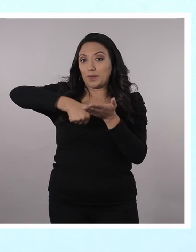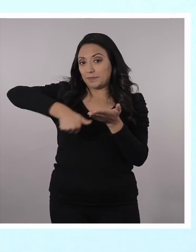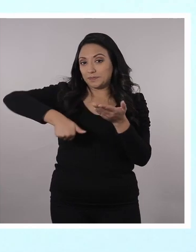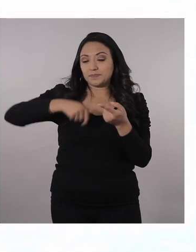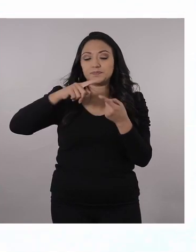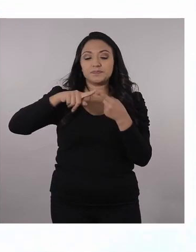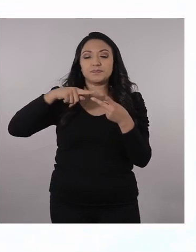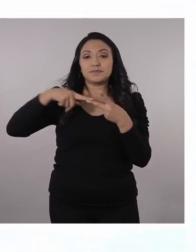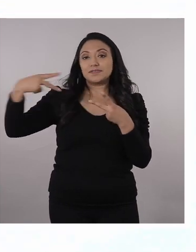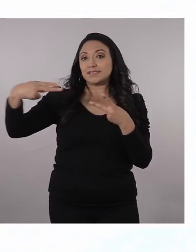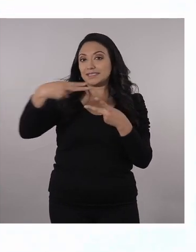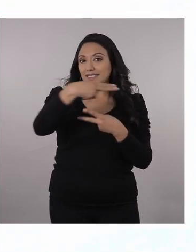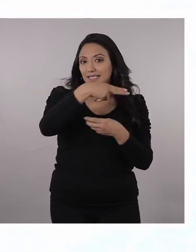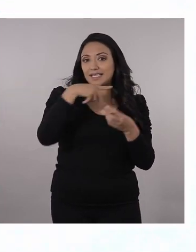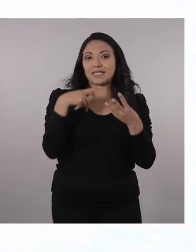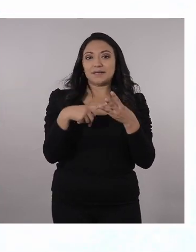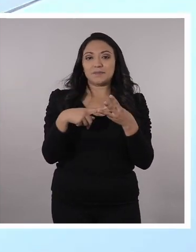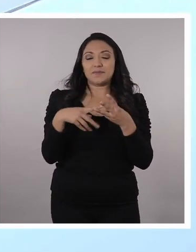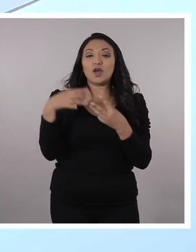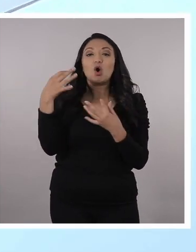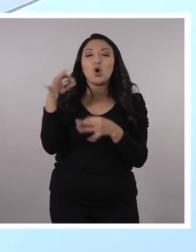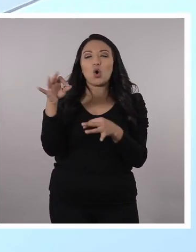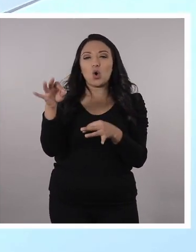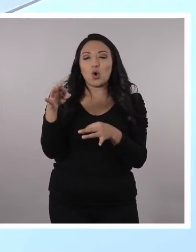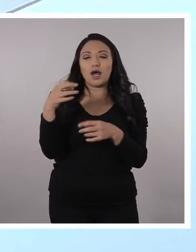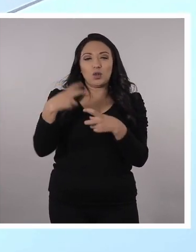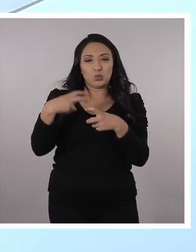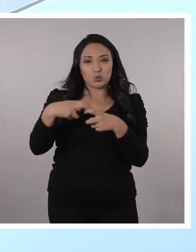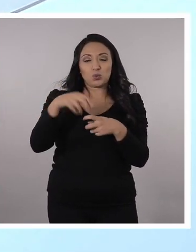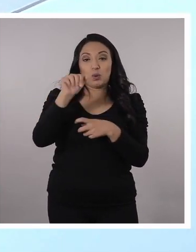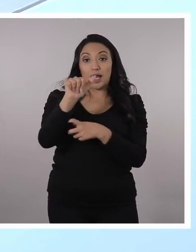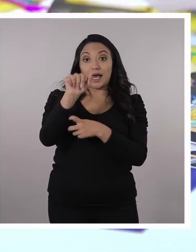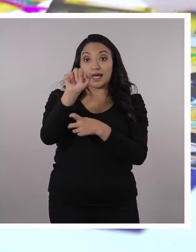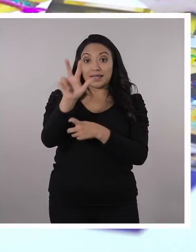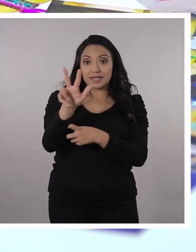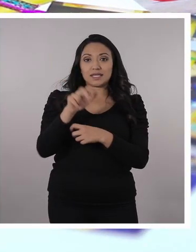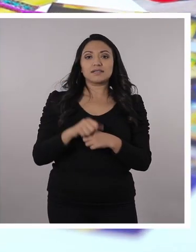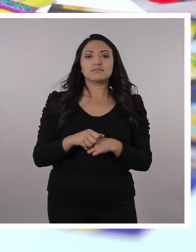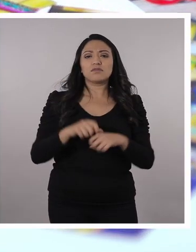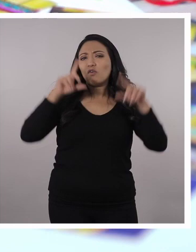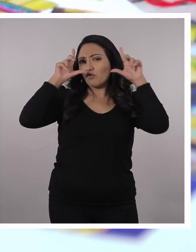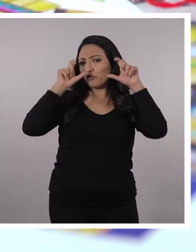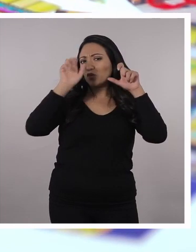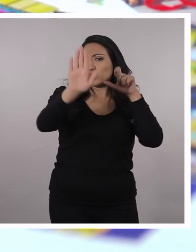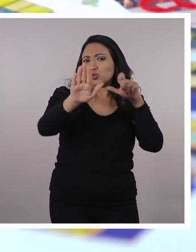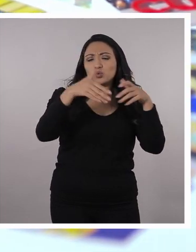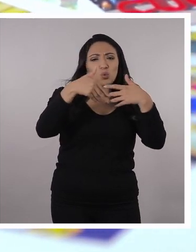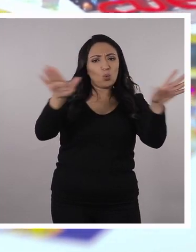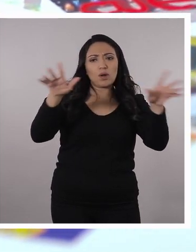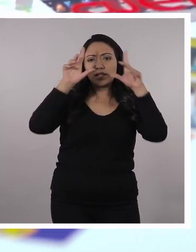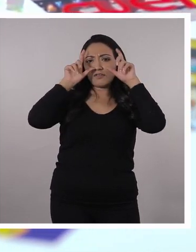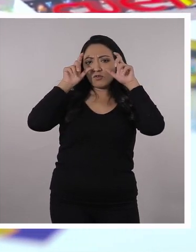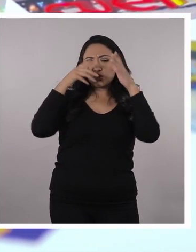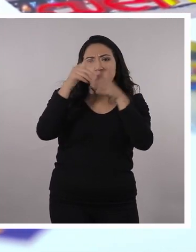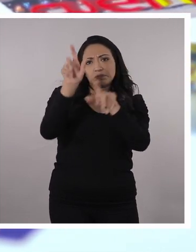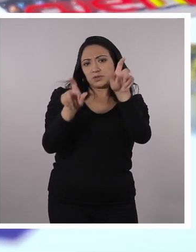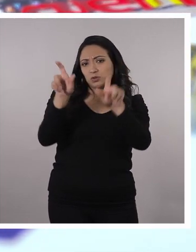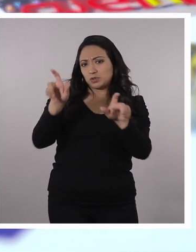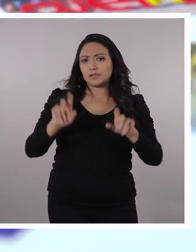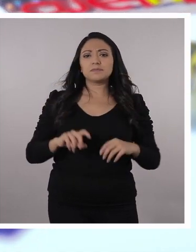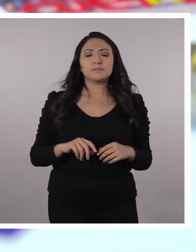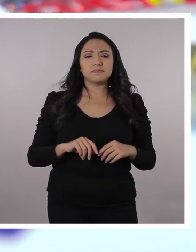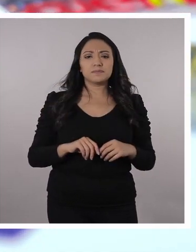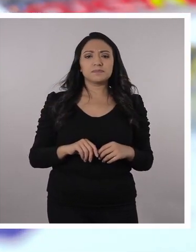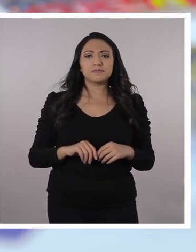goma, tijeras, una cartulina A3, un retrato tuyo o de la persona de la que harás el